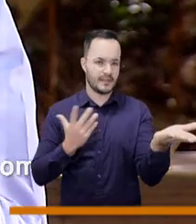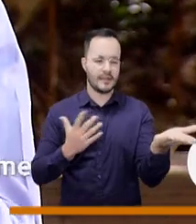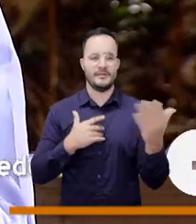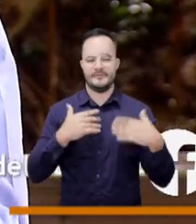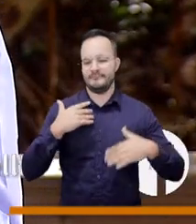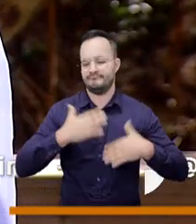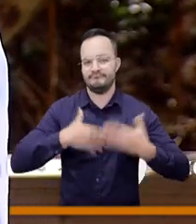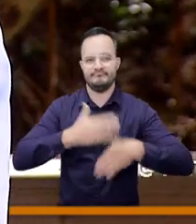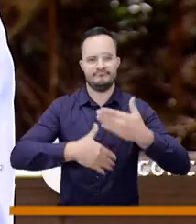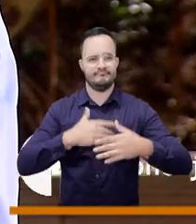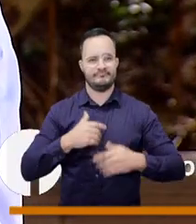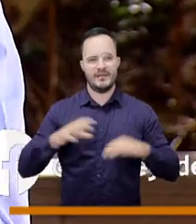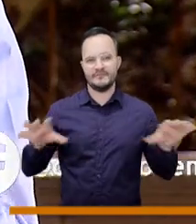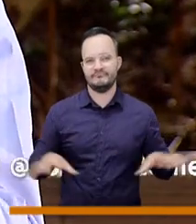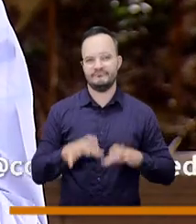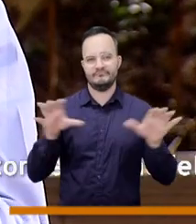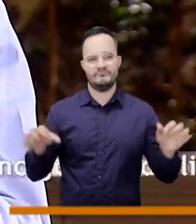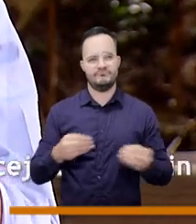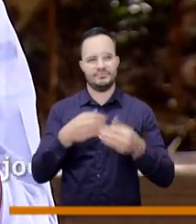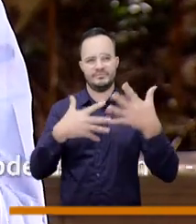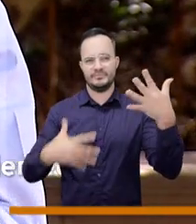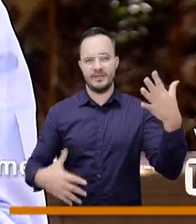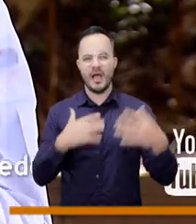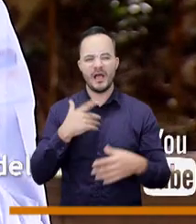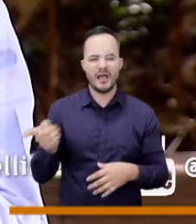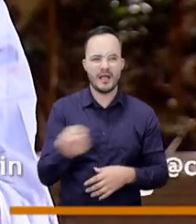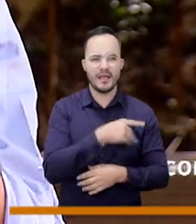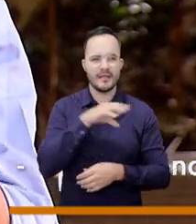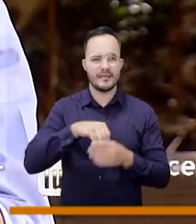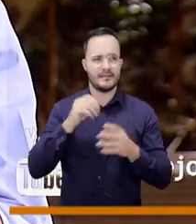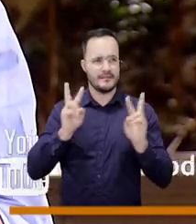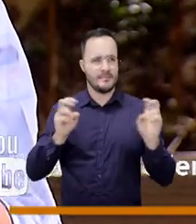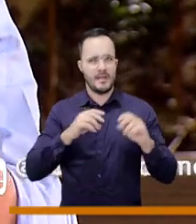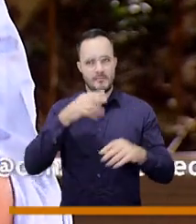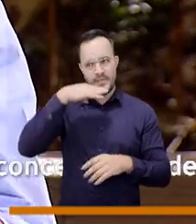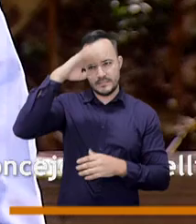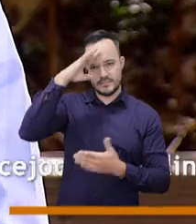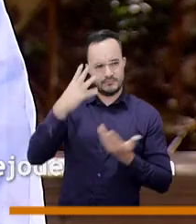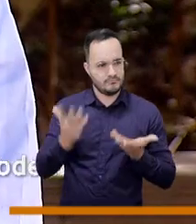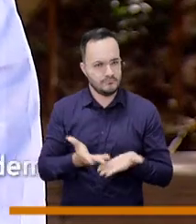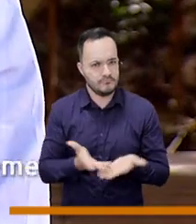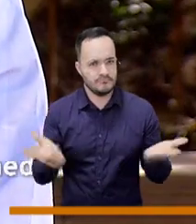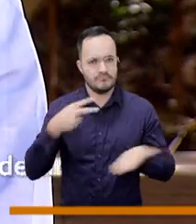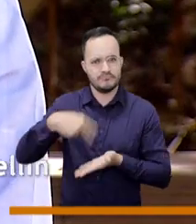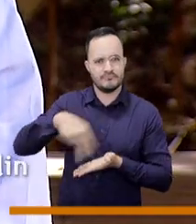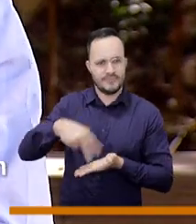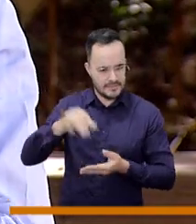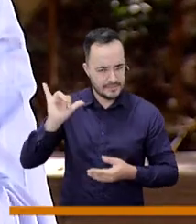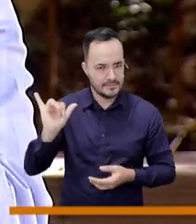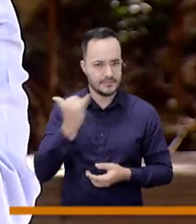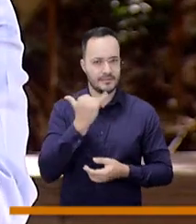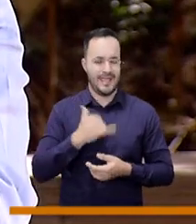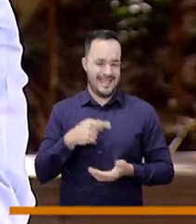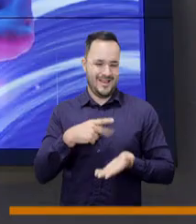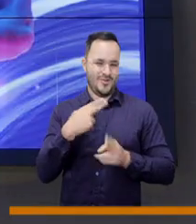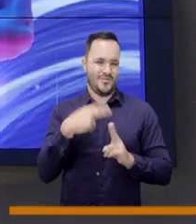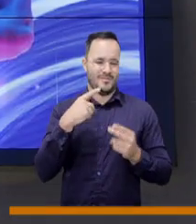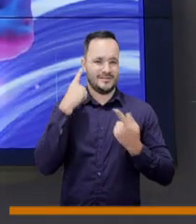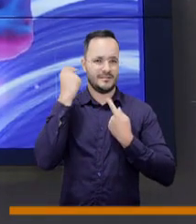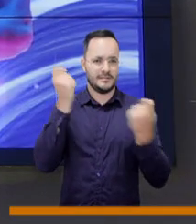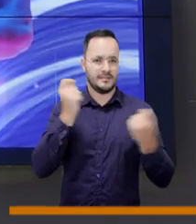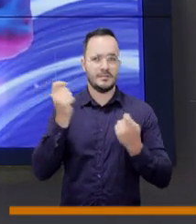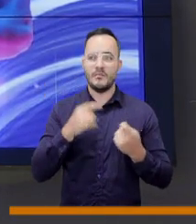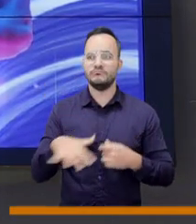desarrollar las acciones para que la estrategia Medellín Sí Danza sea una realidad en Medellín, a través de la cual